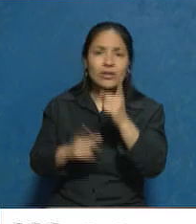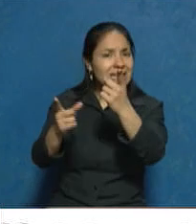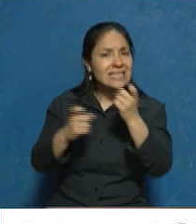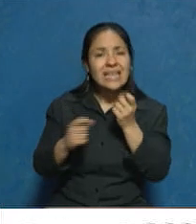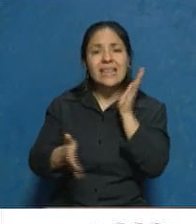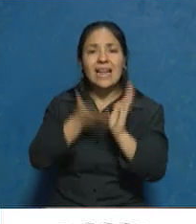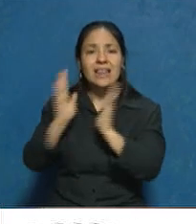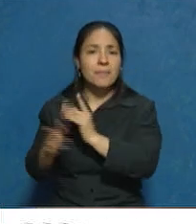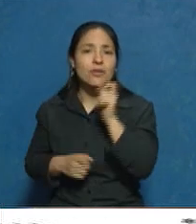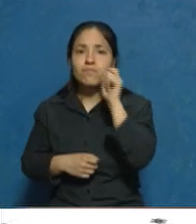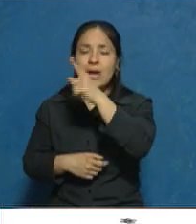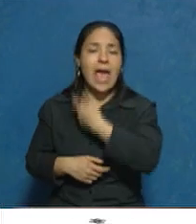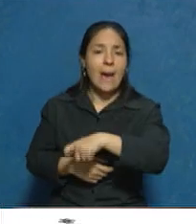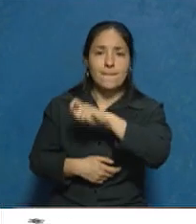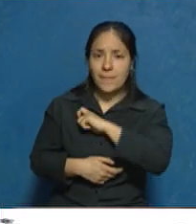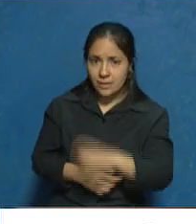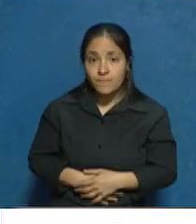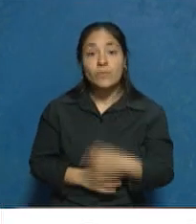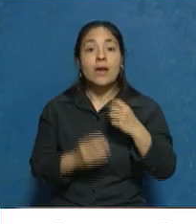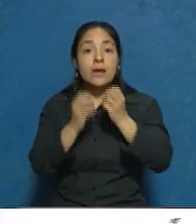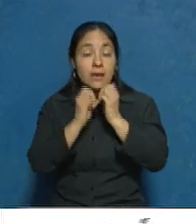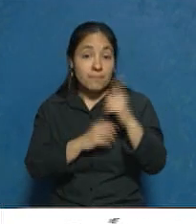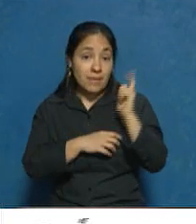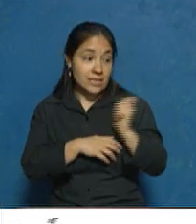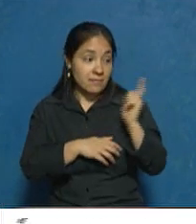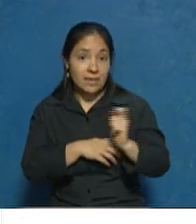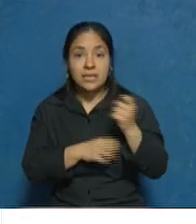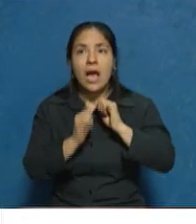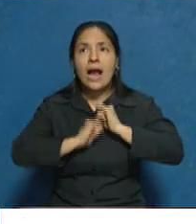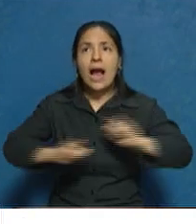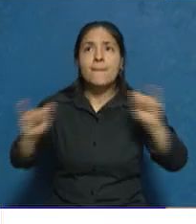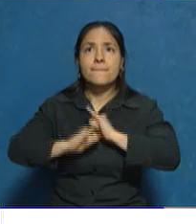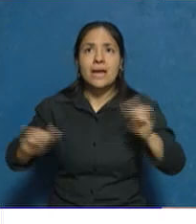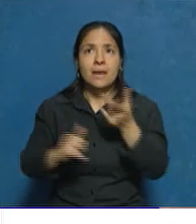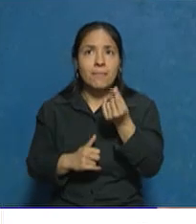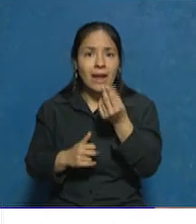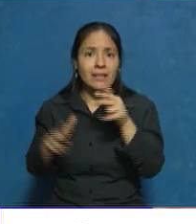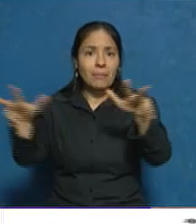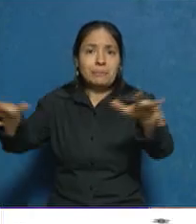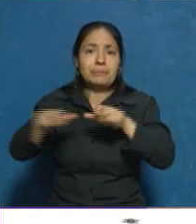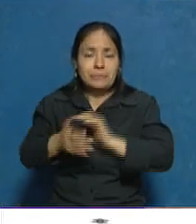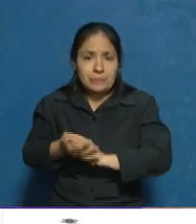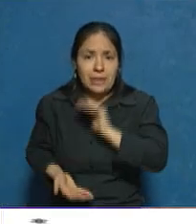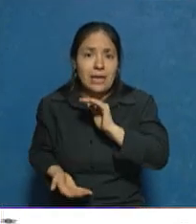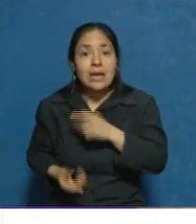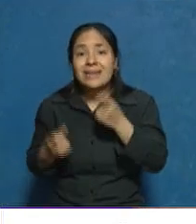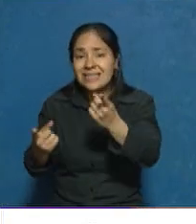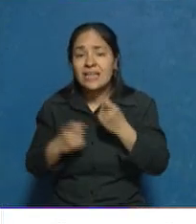en Barcelona. Es por eso que comenzaron desde hace unos meses una campaña para recaudar dinero.